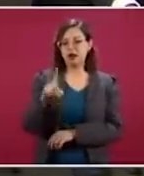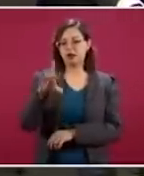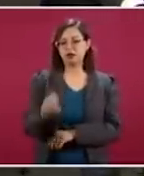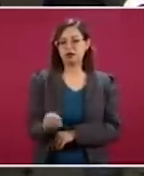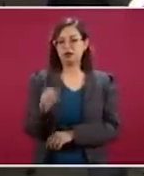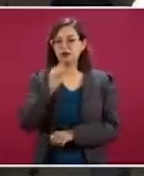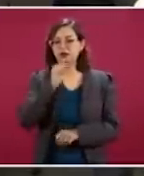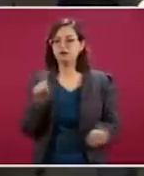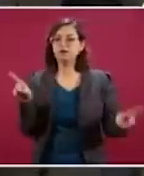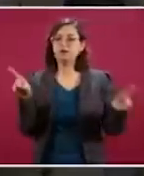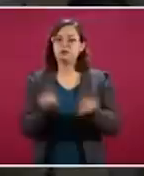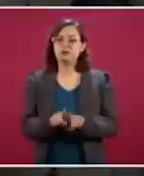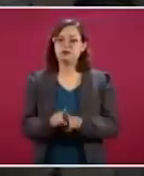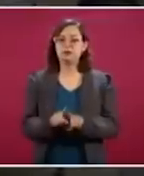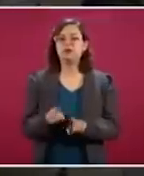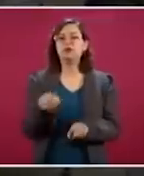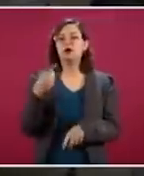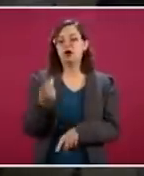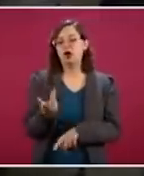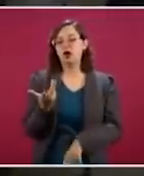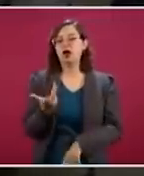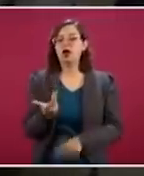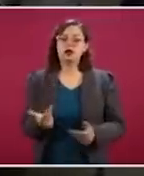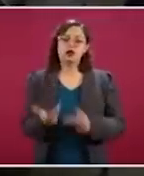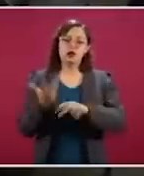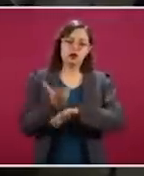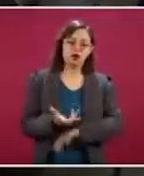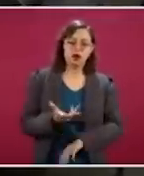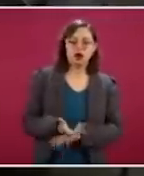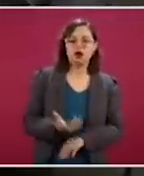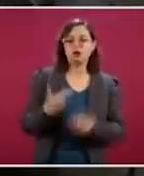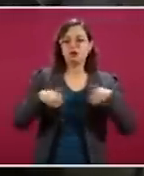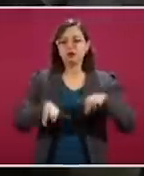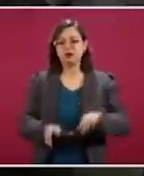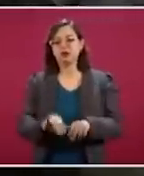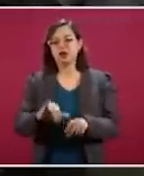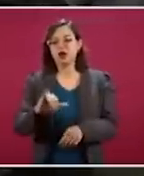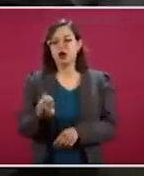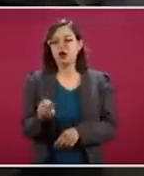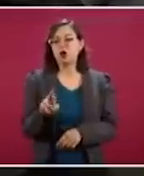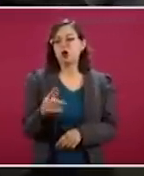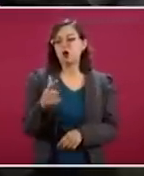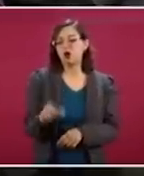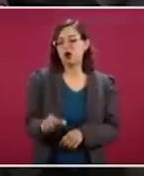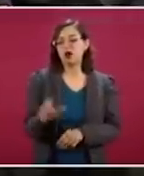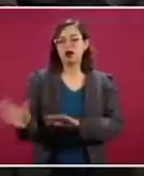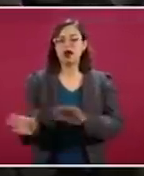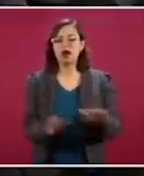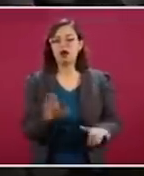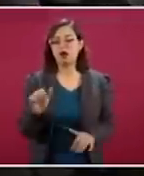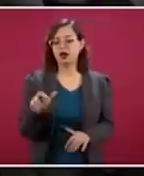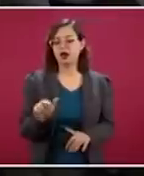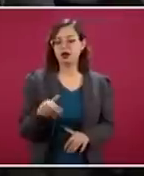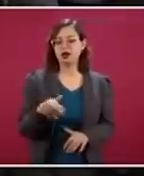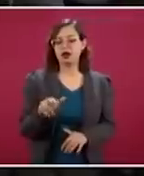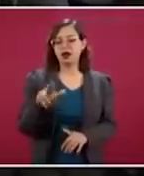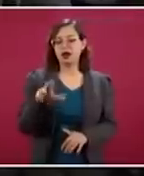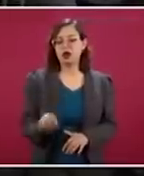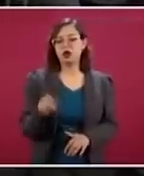Está la American Chamber, representada por Jorge Torres. La CANAERO, con Luis